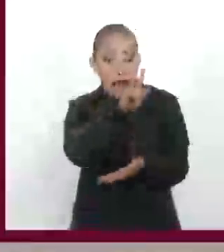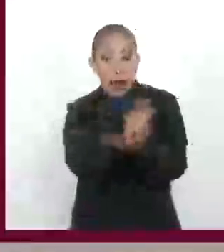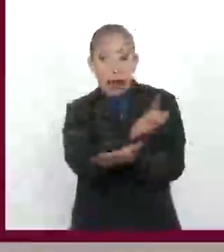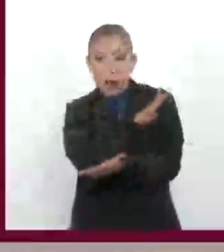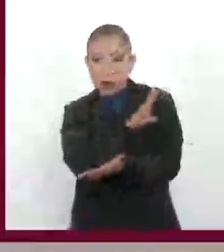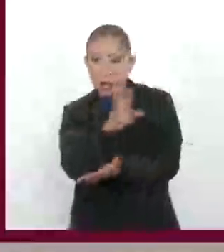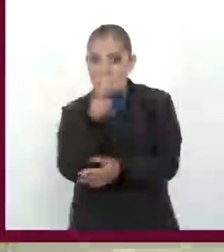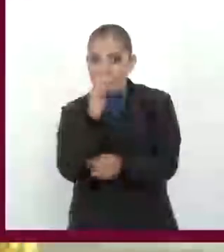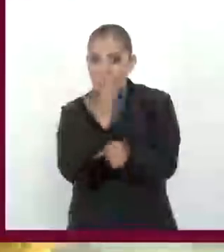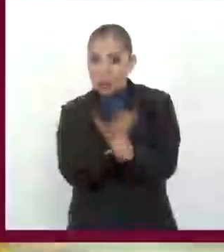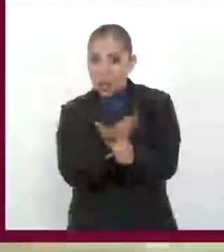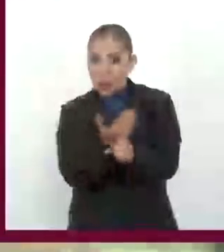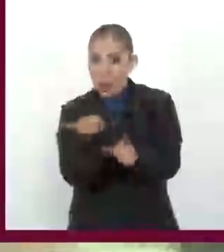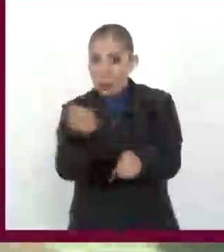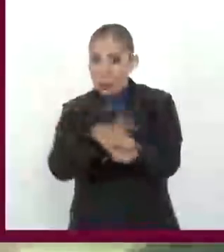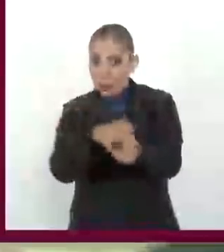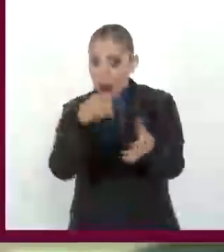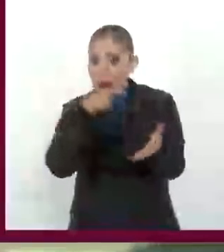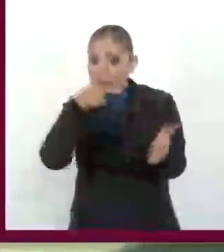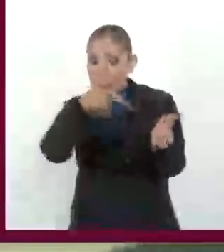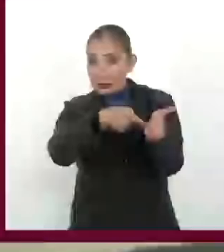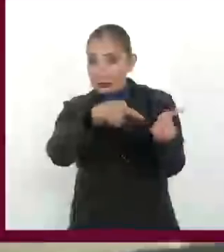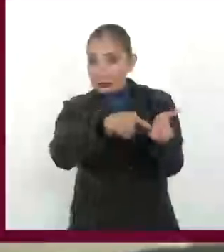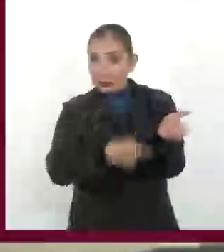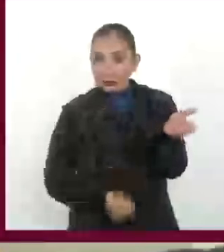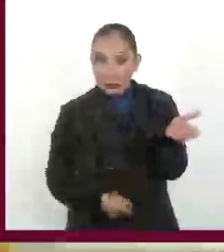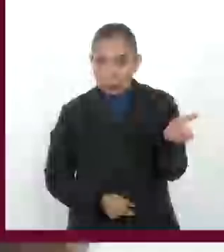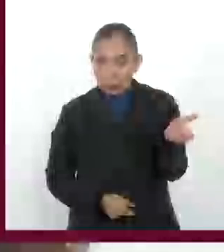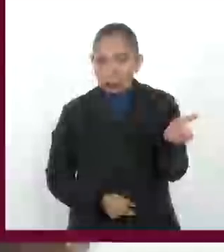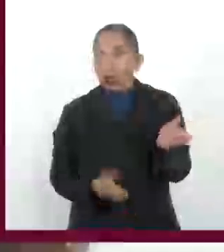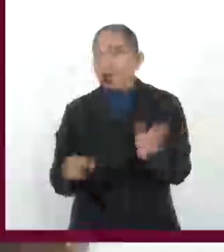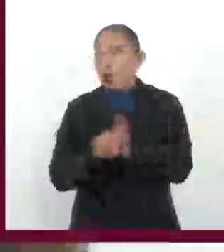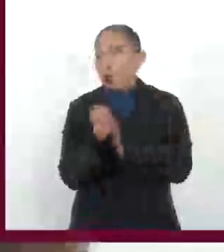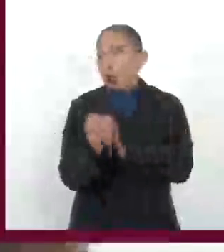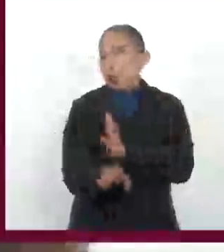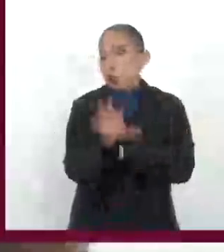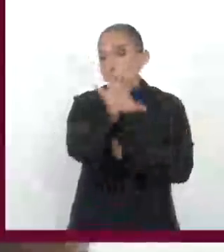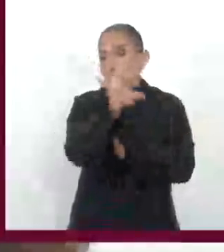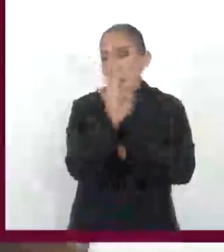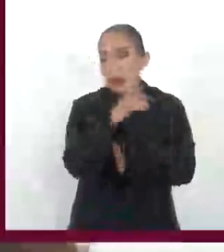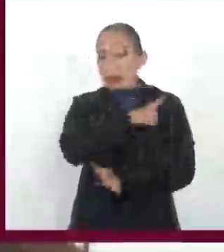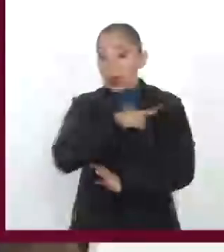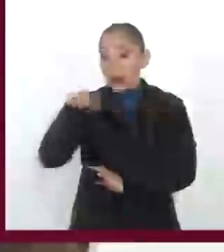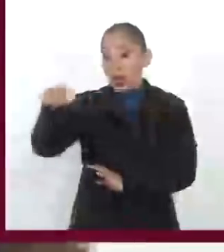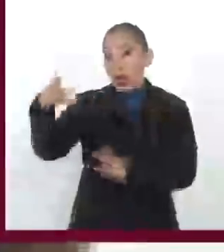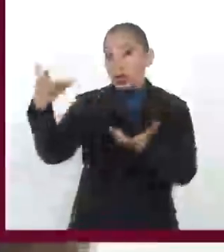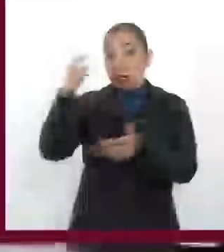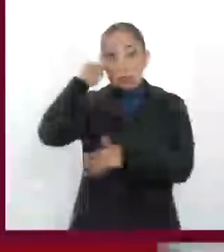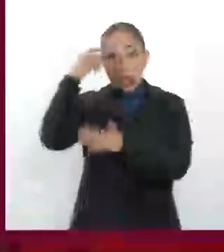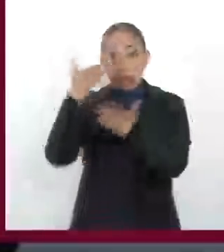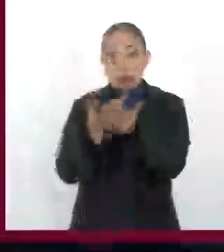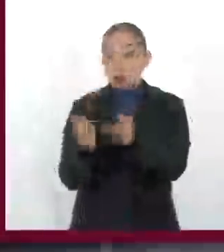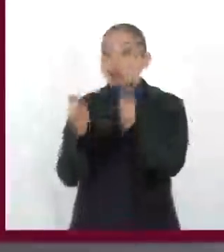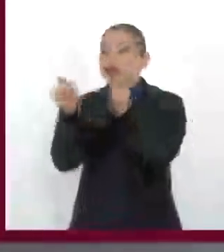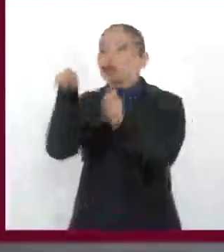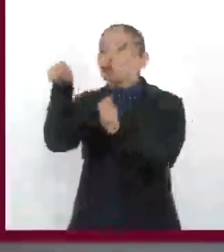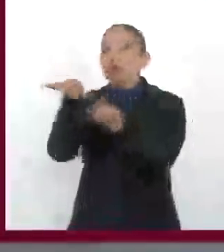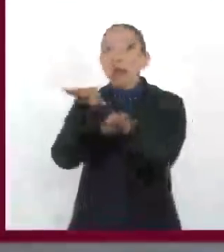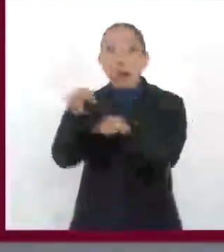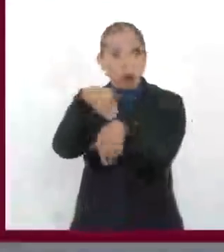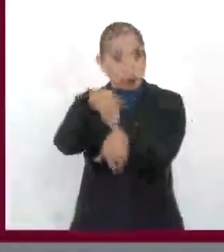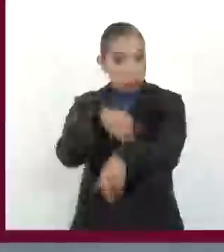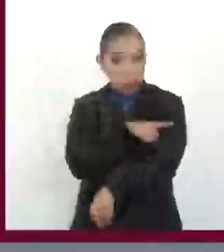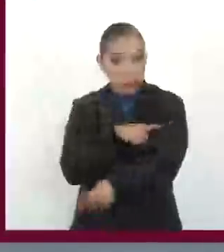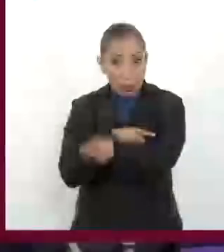establecen en la Ley General de Responsabilidades Administrativas. Por mencionar algunas, deben cumplir con el servicio que les